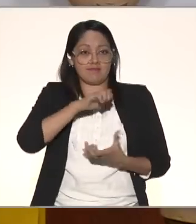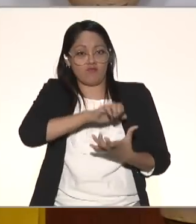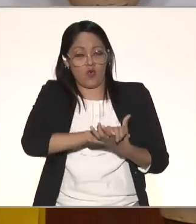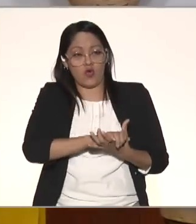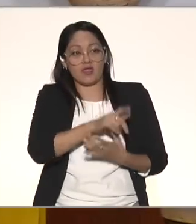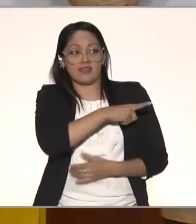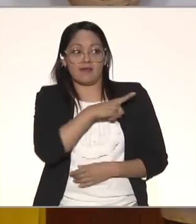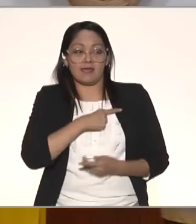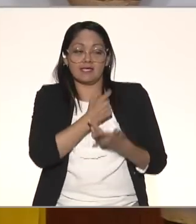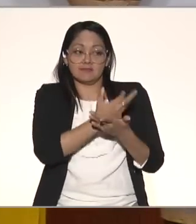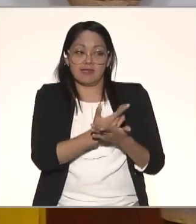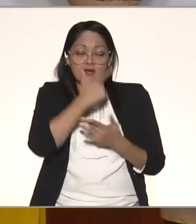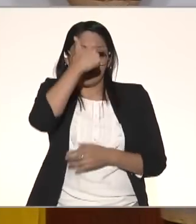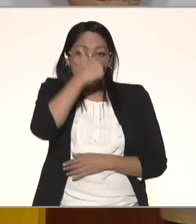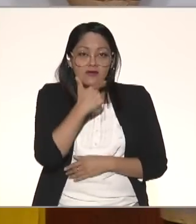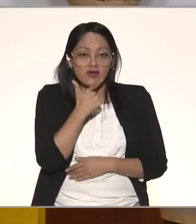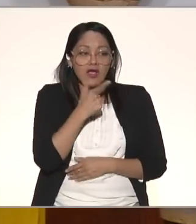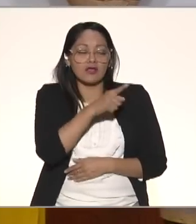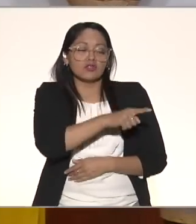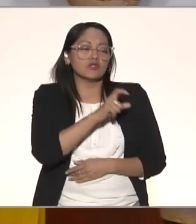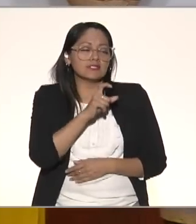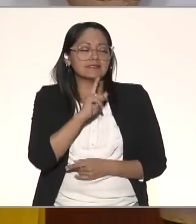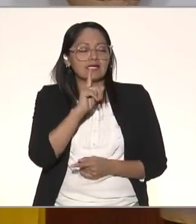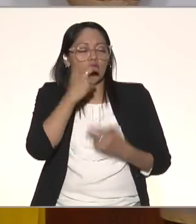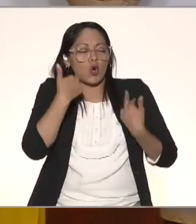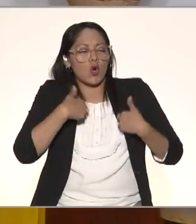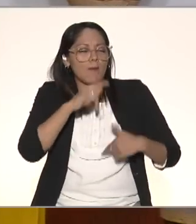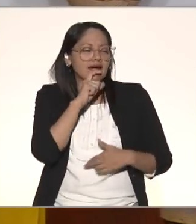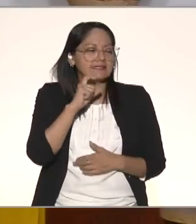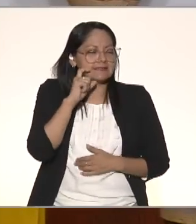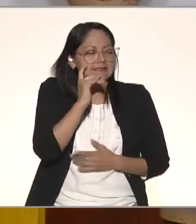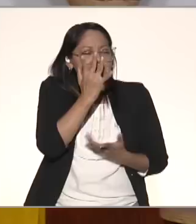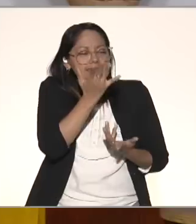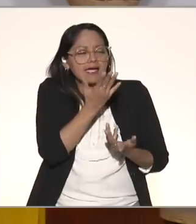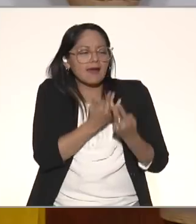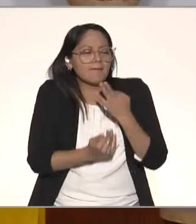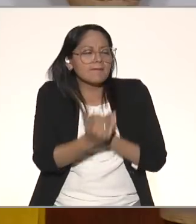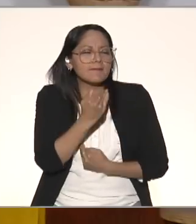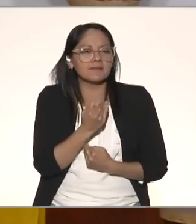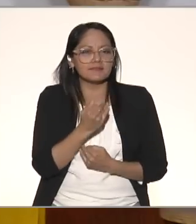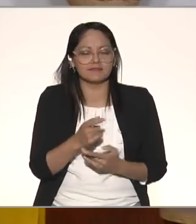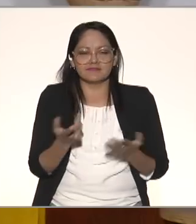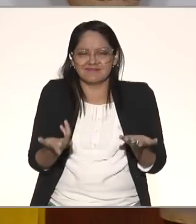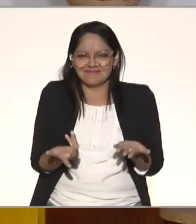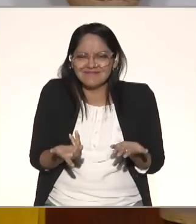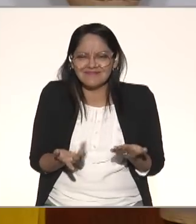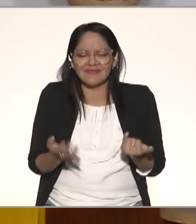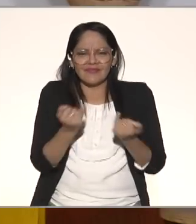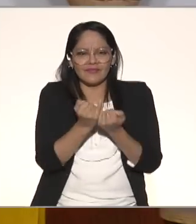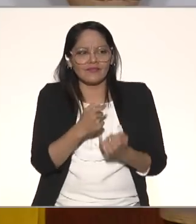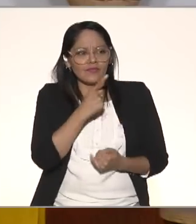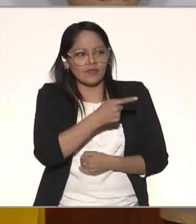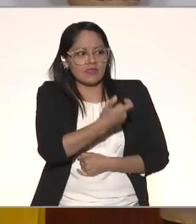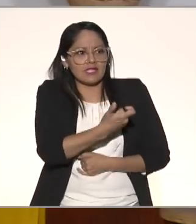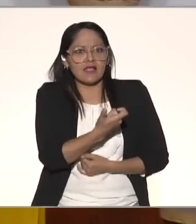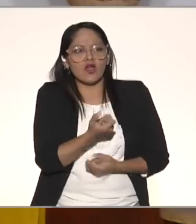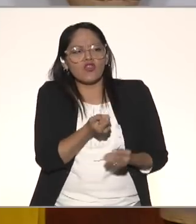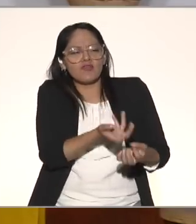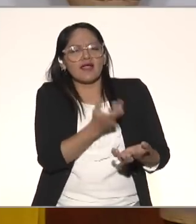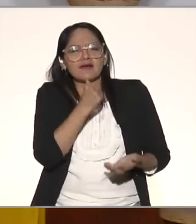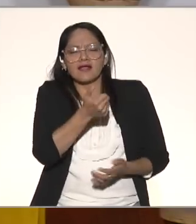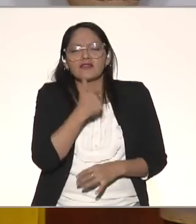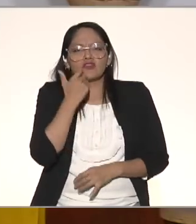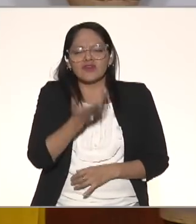me espere todas las noches súper sexy con la cena lista, que no me pida dinero para las compras del fin de semana.